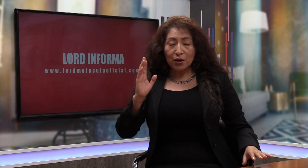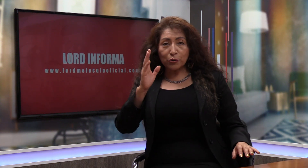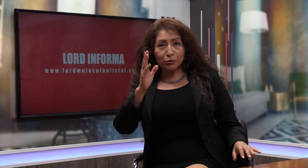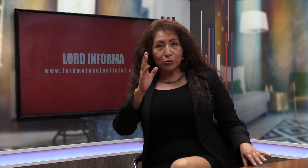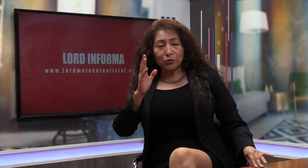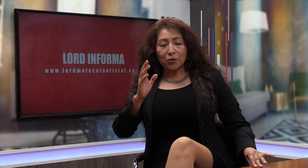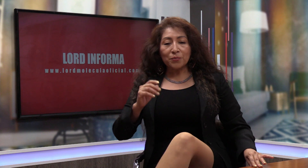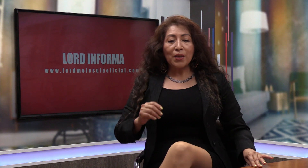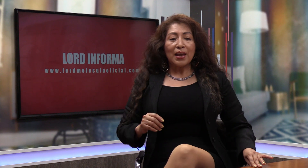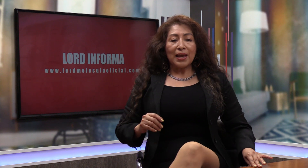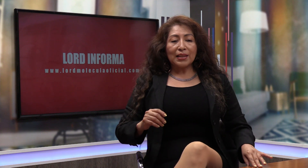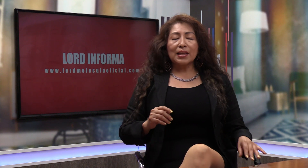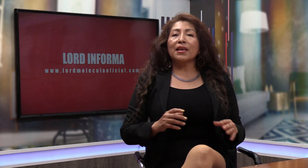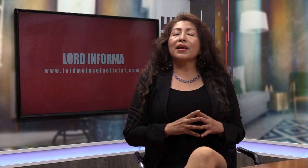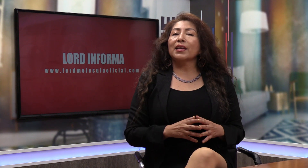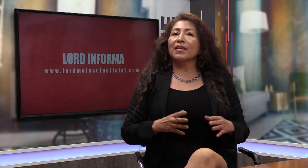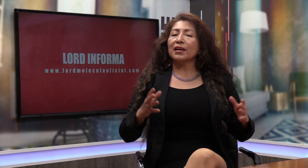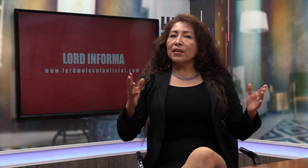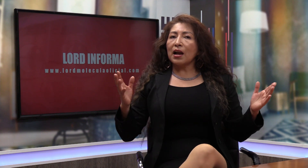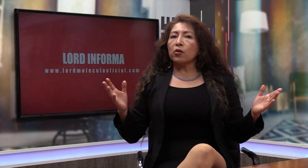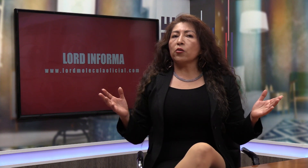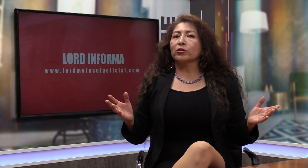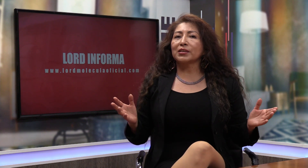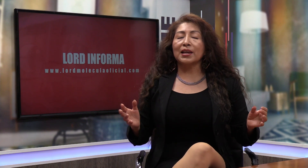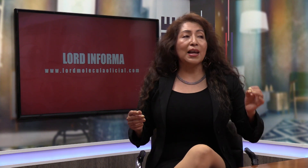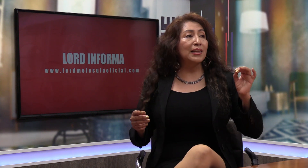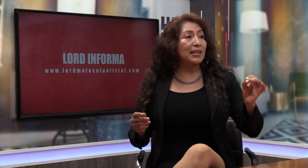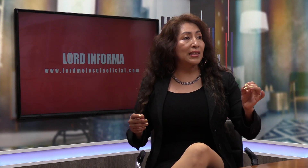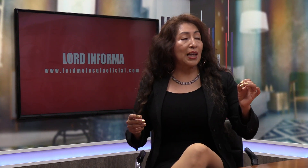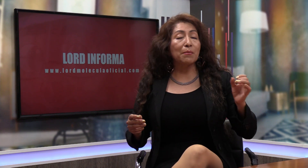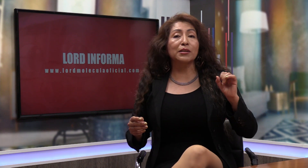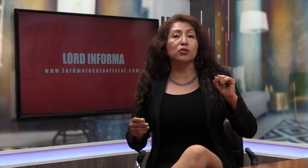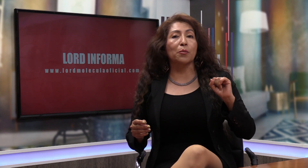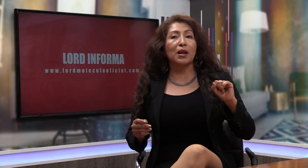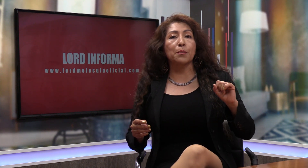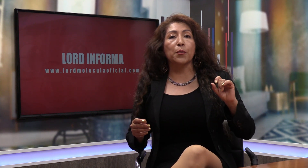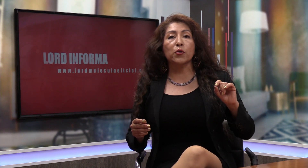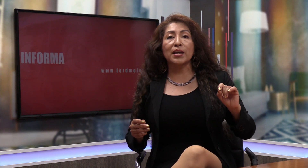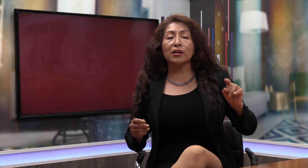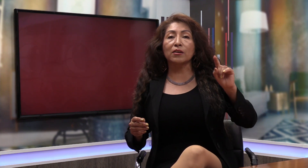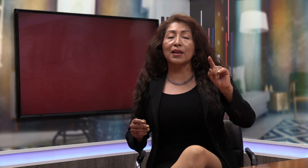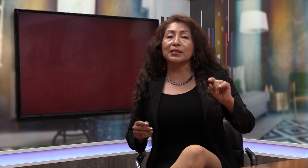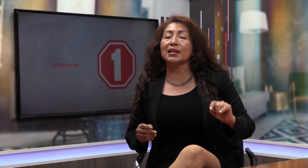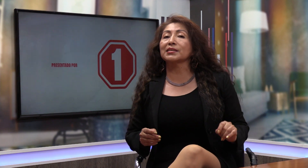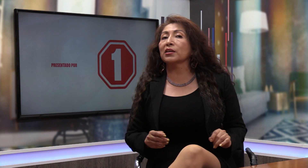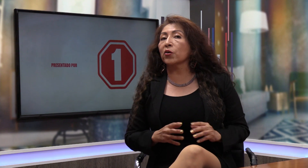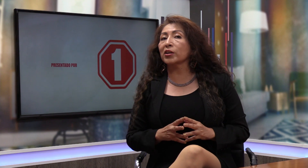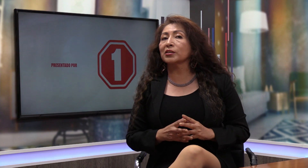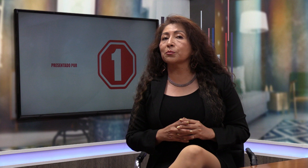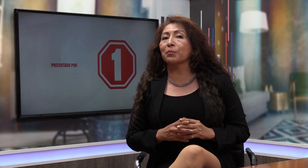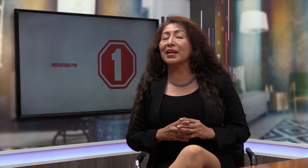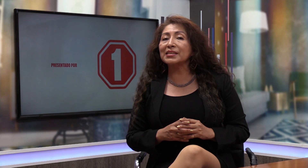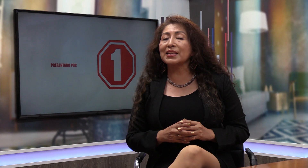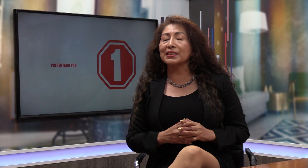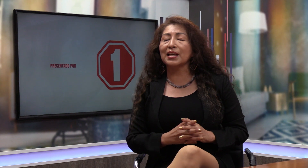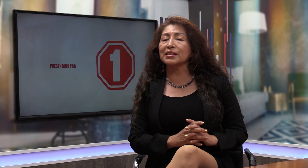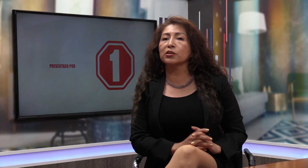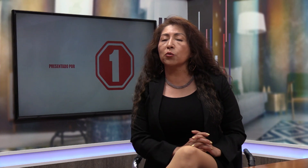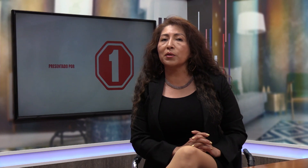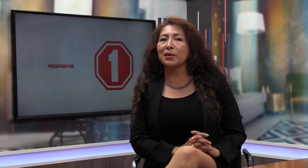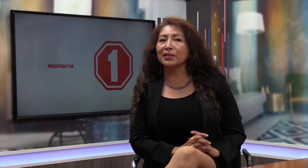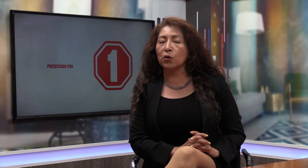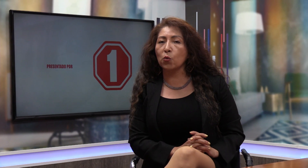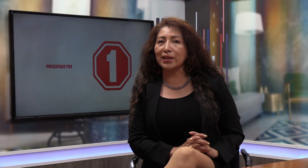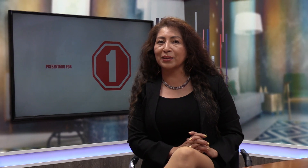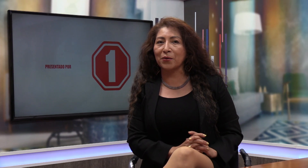qué? Justo el día de ayer di a conocer el dictamen sobre el proyecto de las elecciones presidenciales